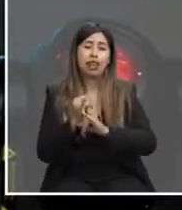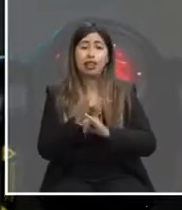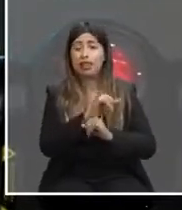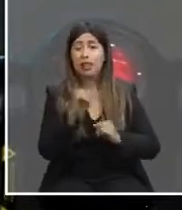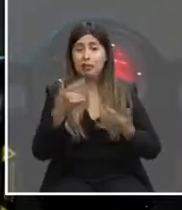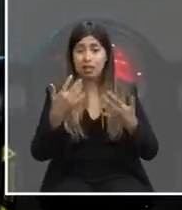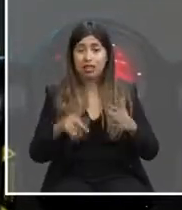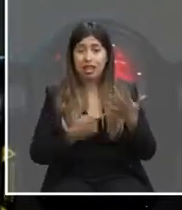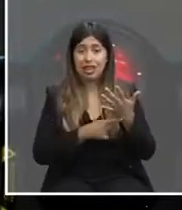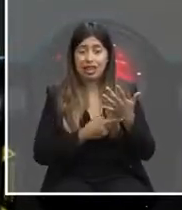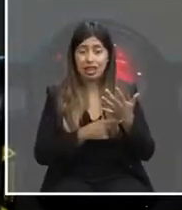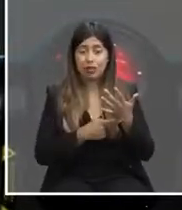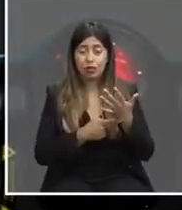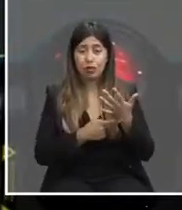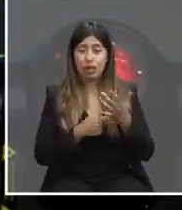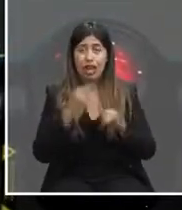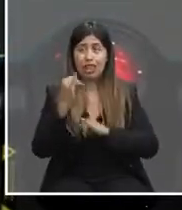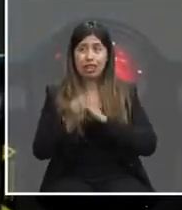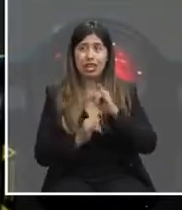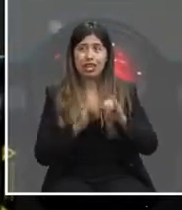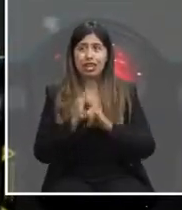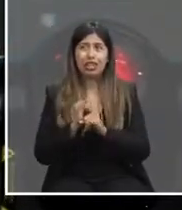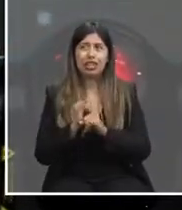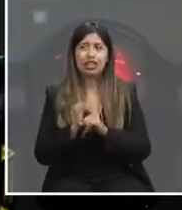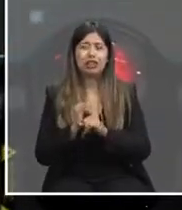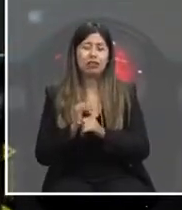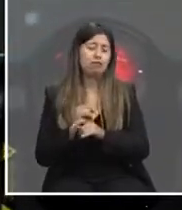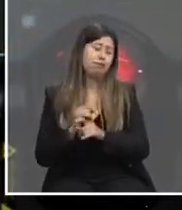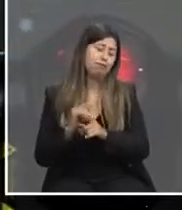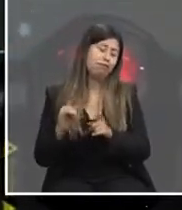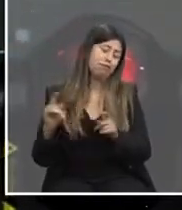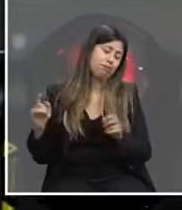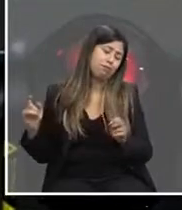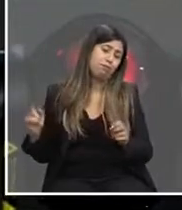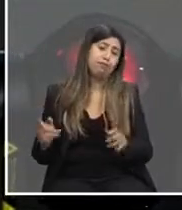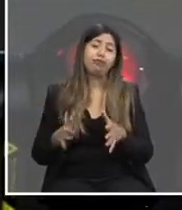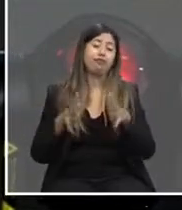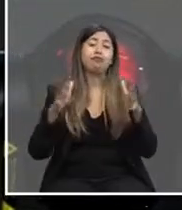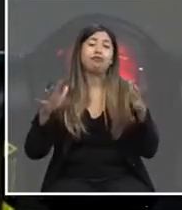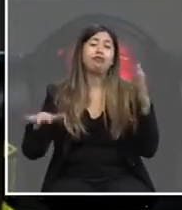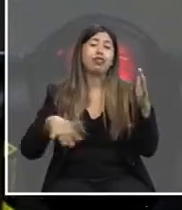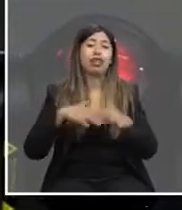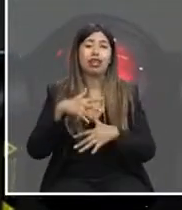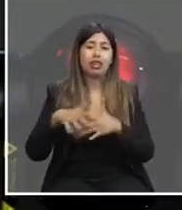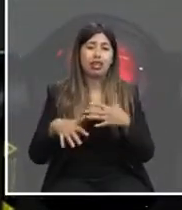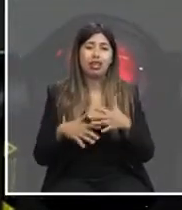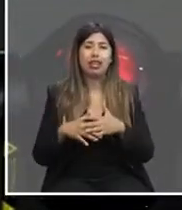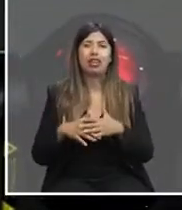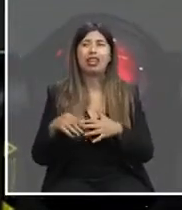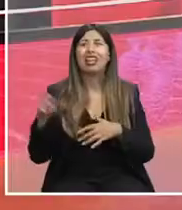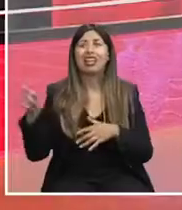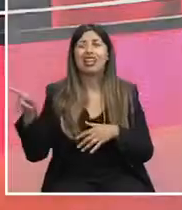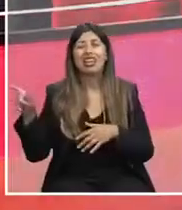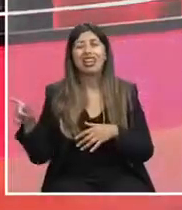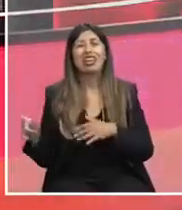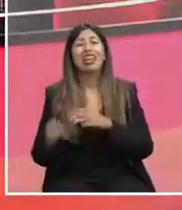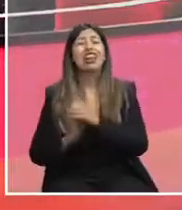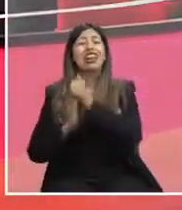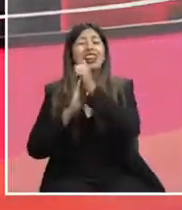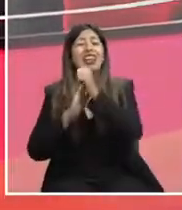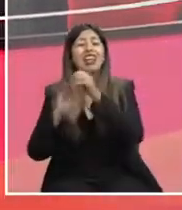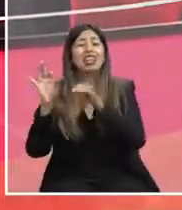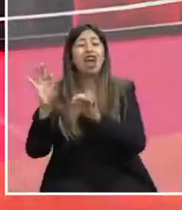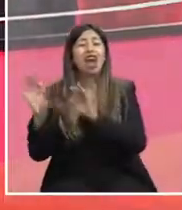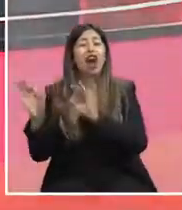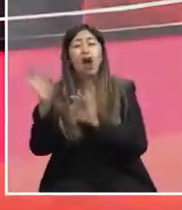la tecnología digital, se altera total y absolutamente el asunto. Porque hasta el líder de opinión perdió la pega, digamos. Claro, porque